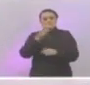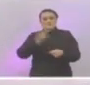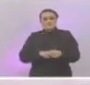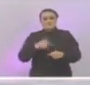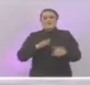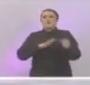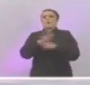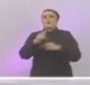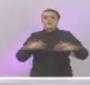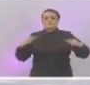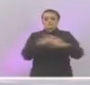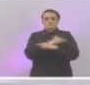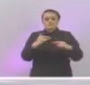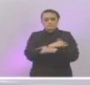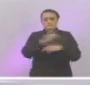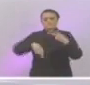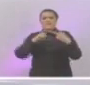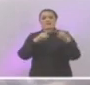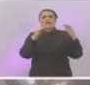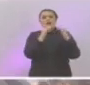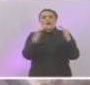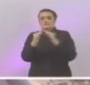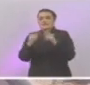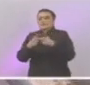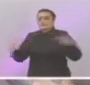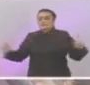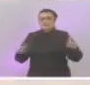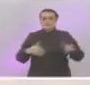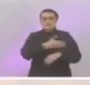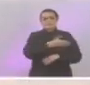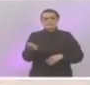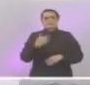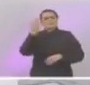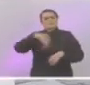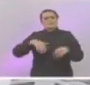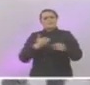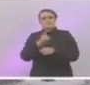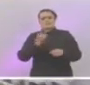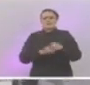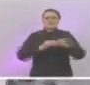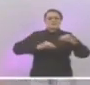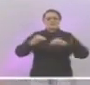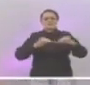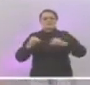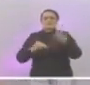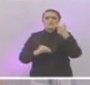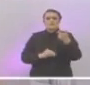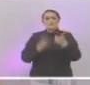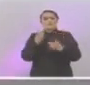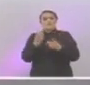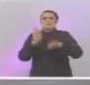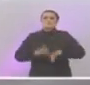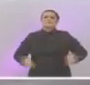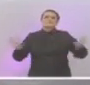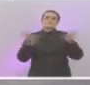la infraestructura carretera y vial, la vivienda y el desarrollo urbano. Ser un estado con dinamismo económico genera sin duda